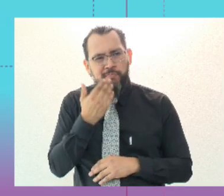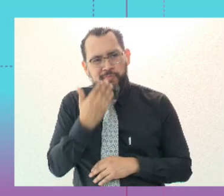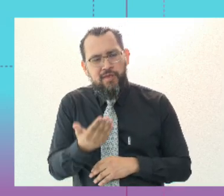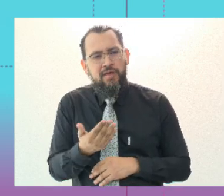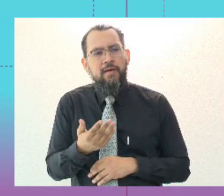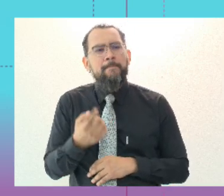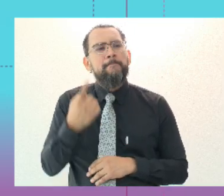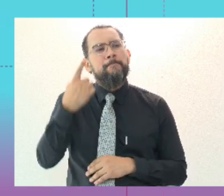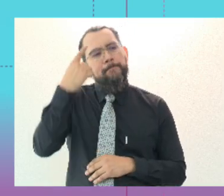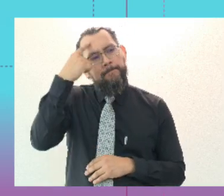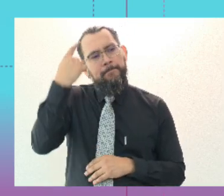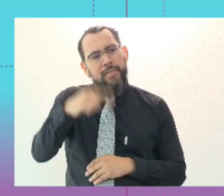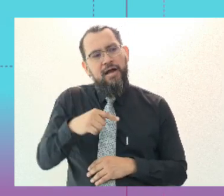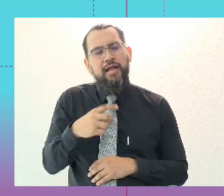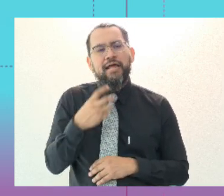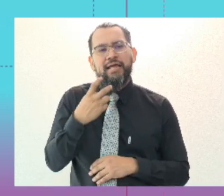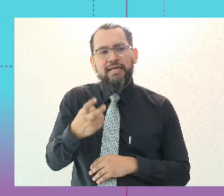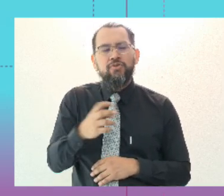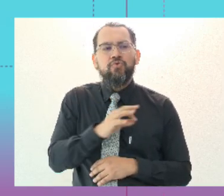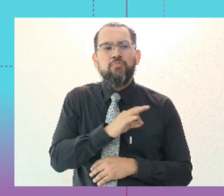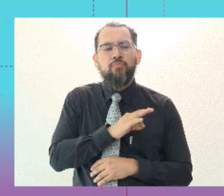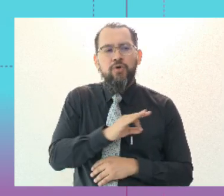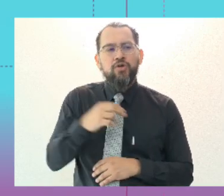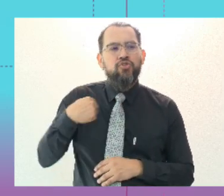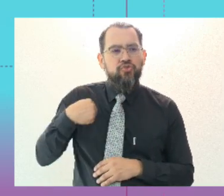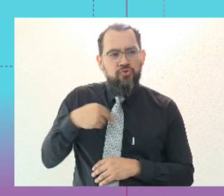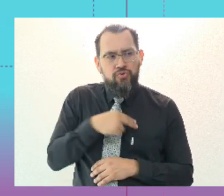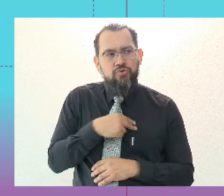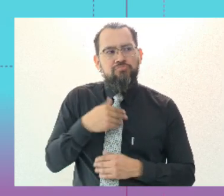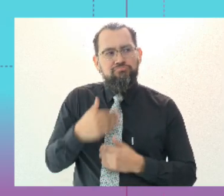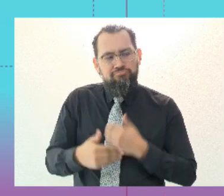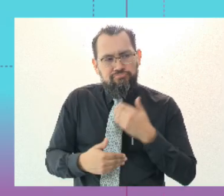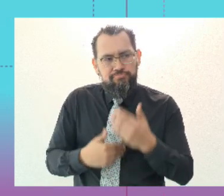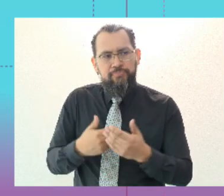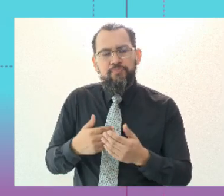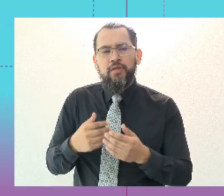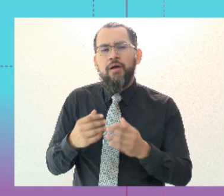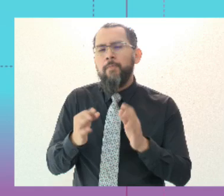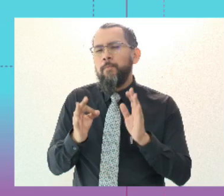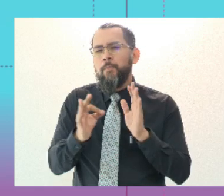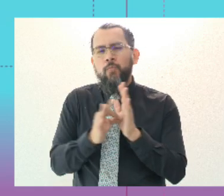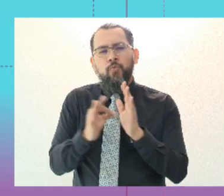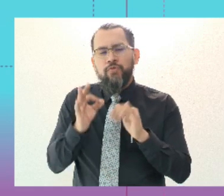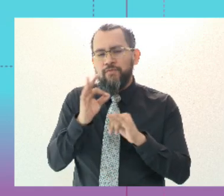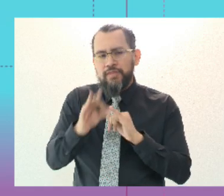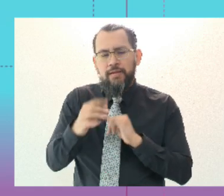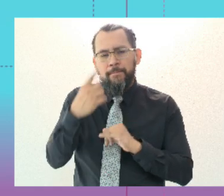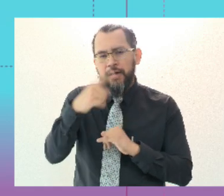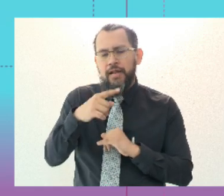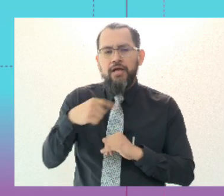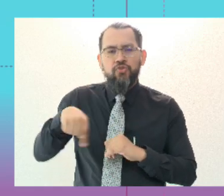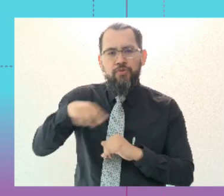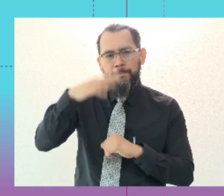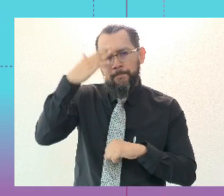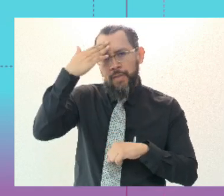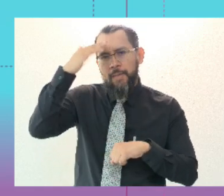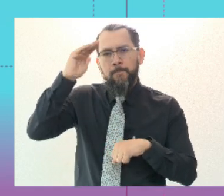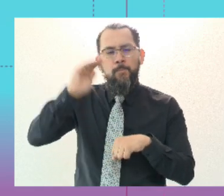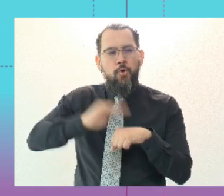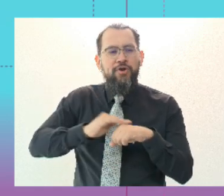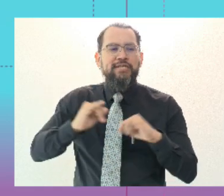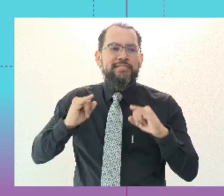en razón de ello podamos nosotros ir conformando en un punto final la memoria institucional de